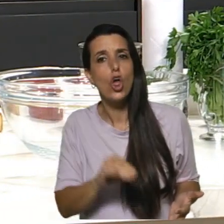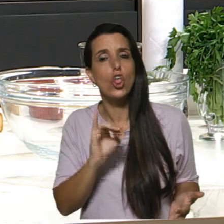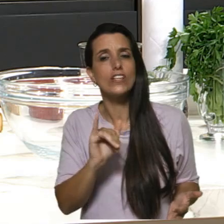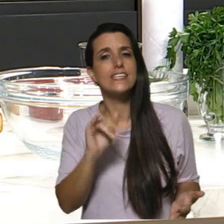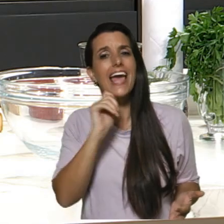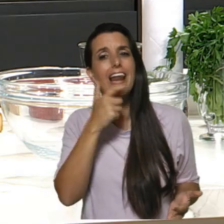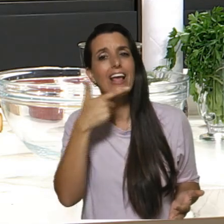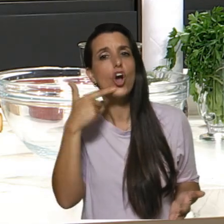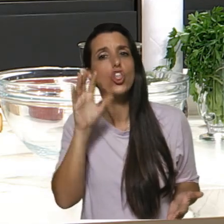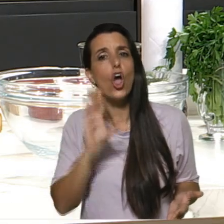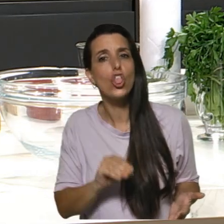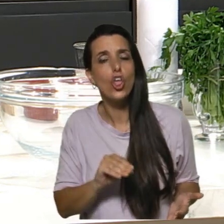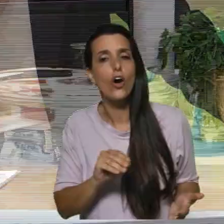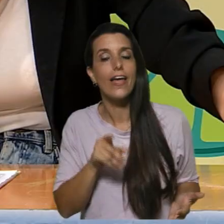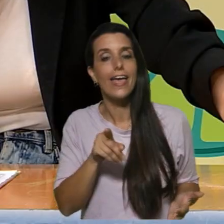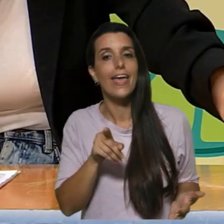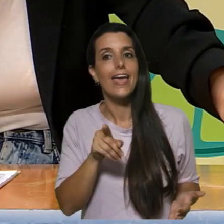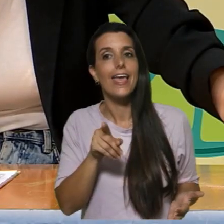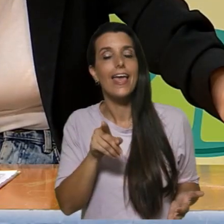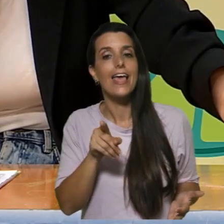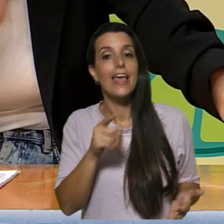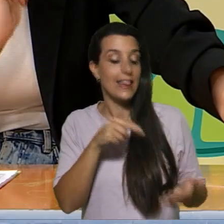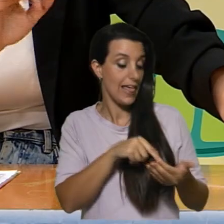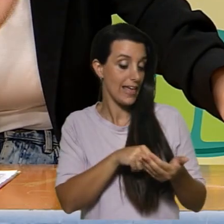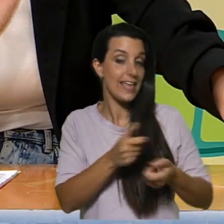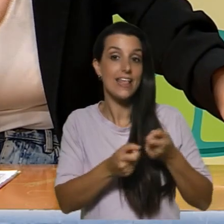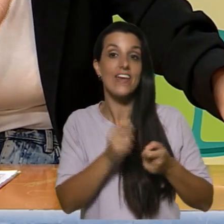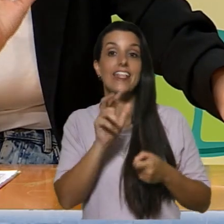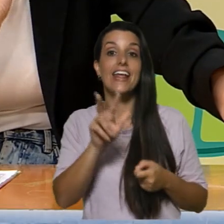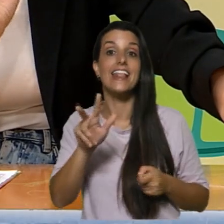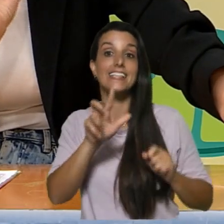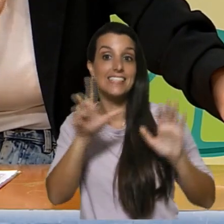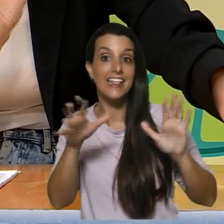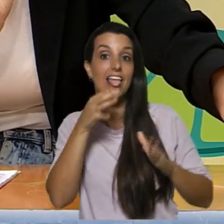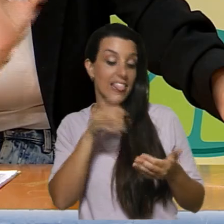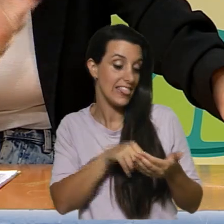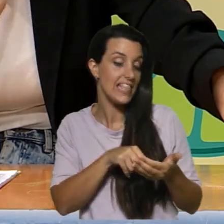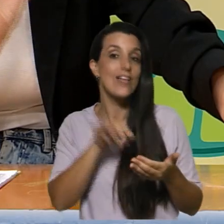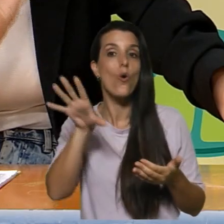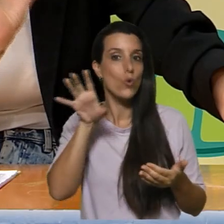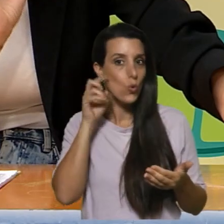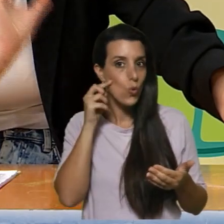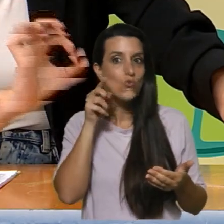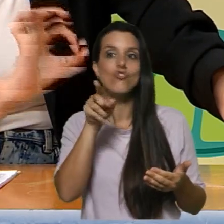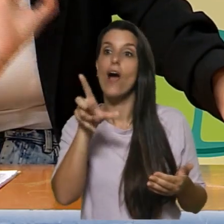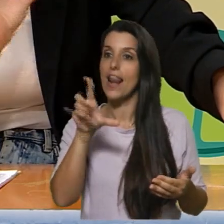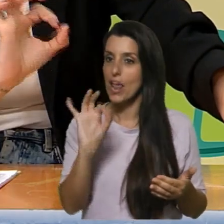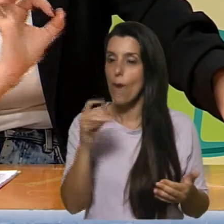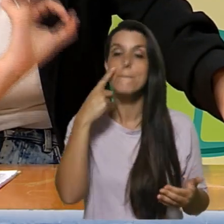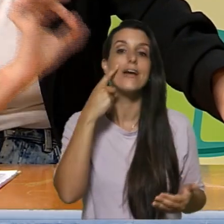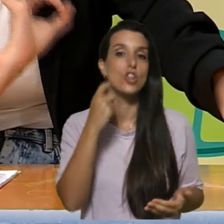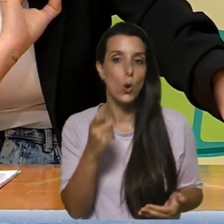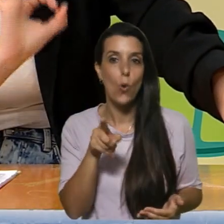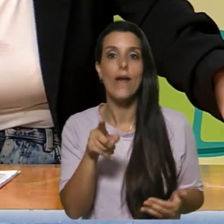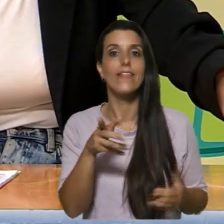rico todo. Nos describe quien termina en 3-3 7 sí. Y nos dice, escucho atentamente a Leo y me doy cuenta